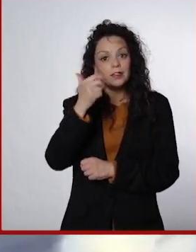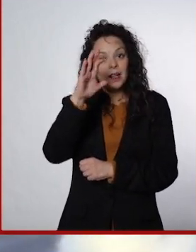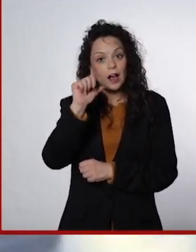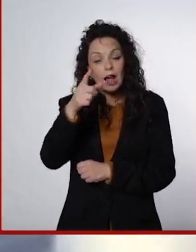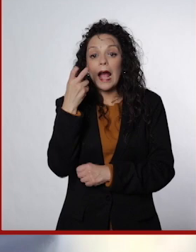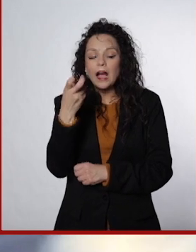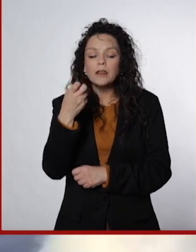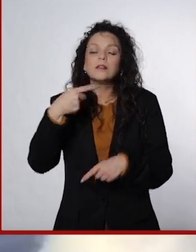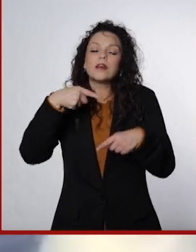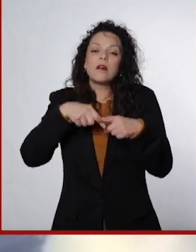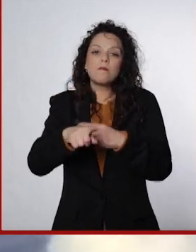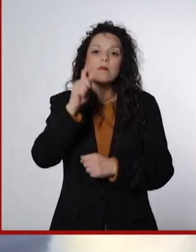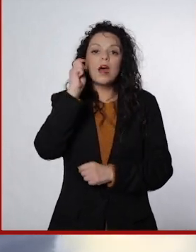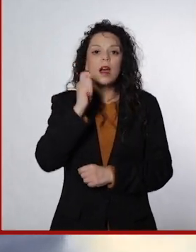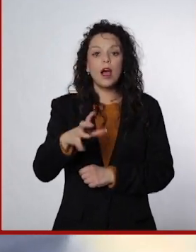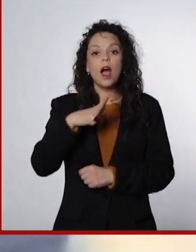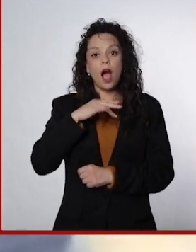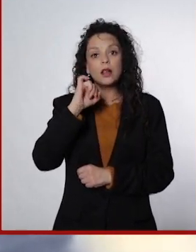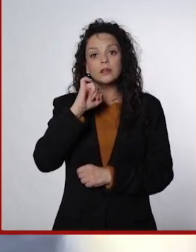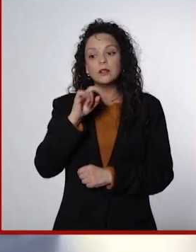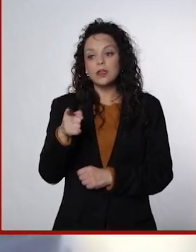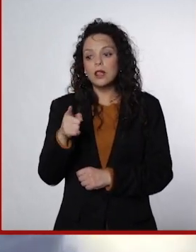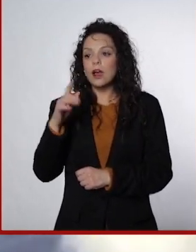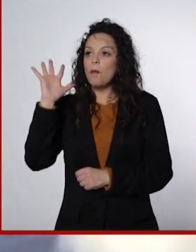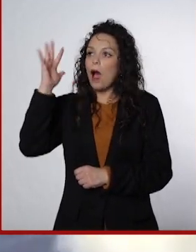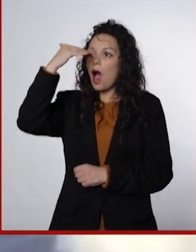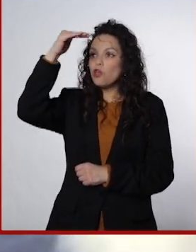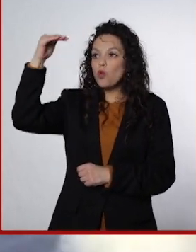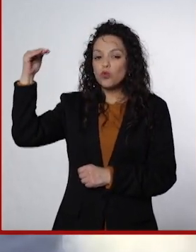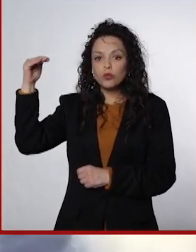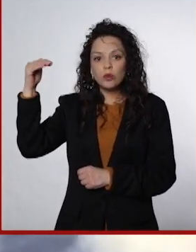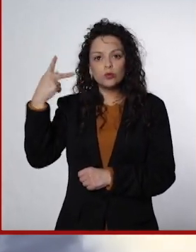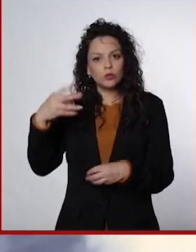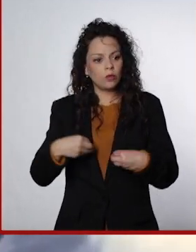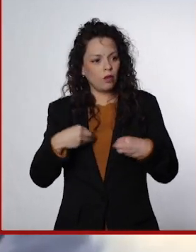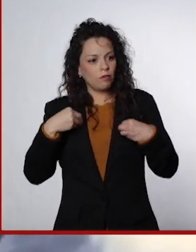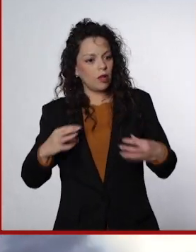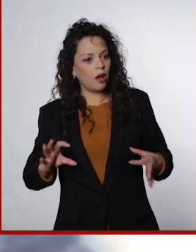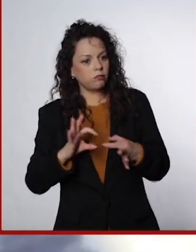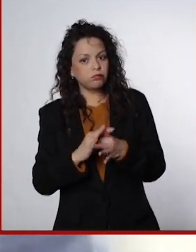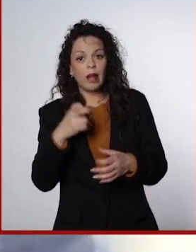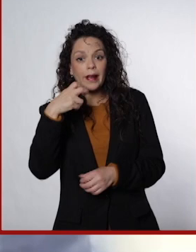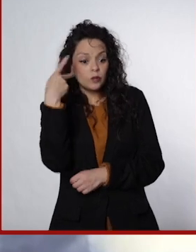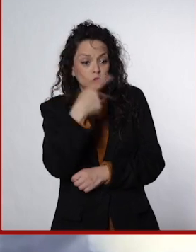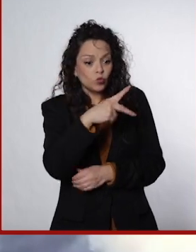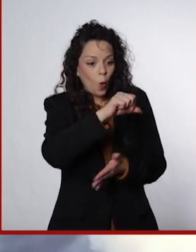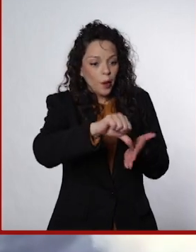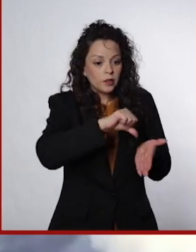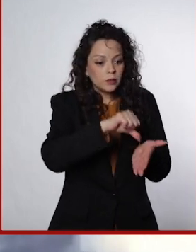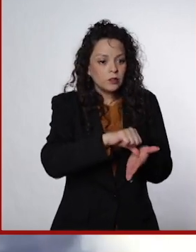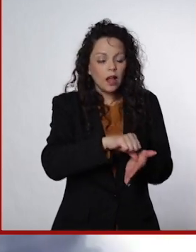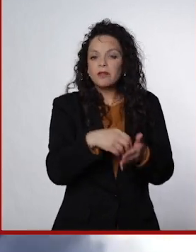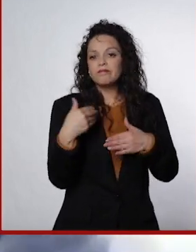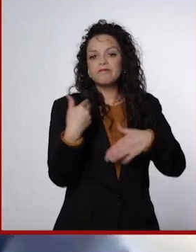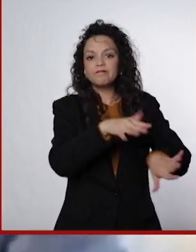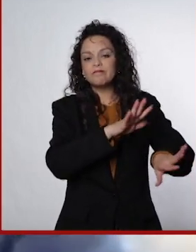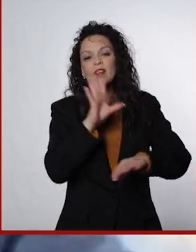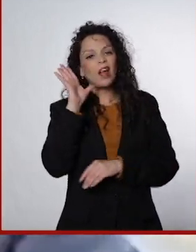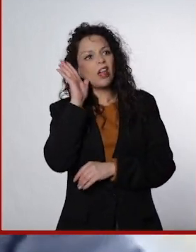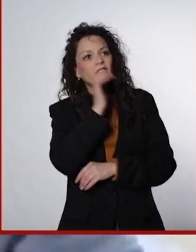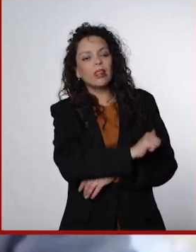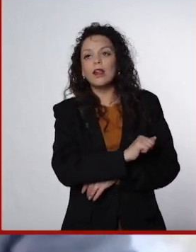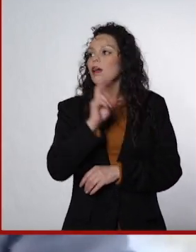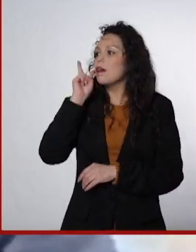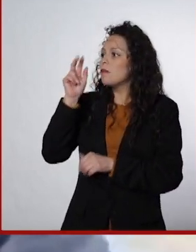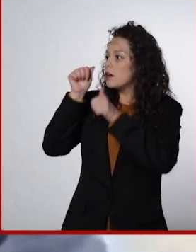empezó a conectar en lo que estaba vivo en los adultos que lo acompañaban. Así que perdió su centro, se centró en lo de afuera y de ahí es que